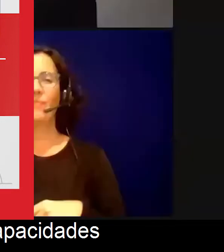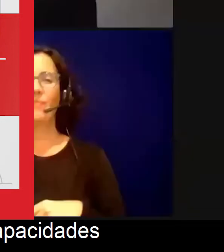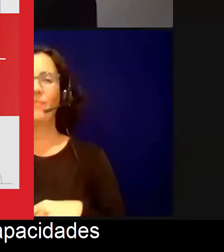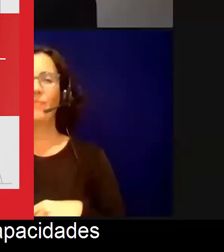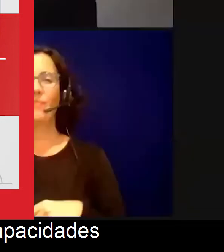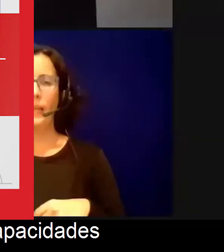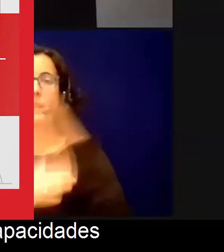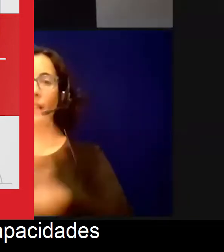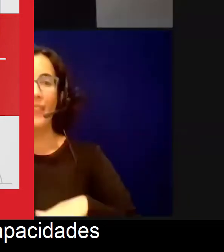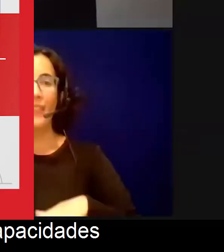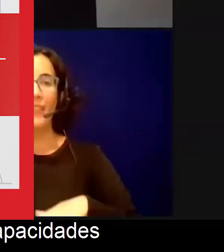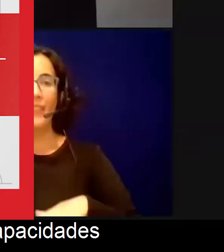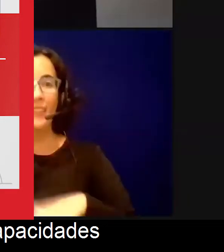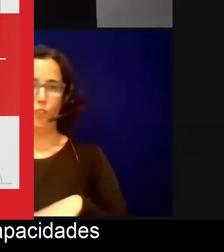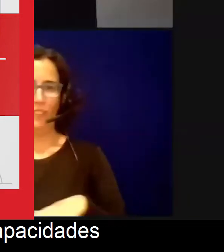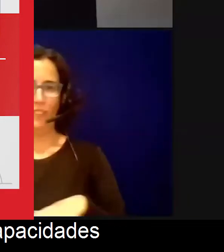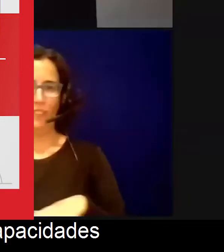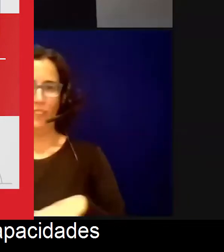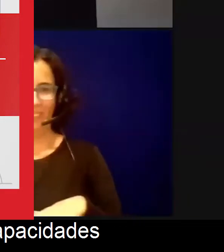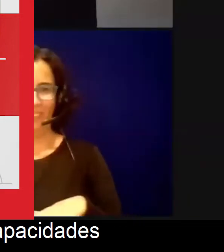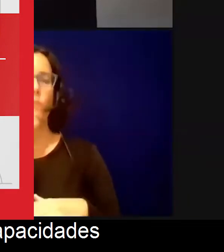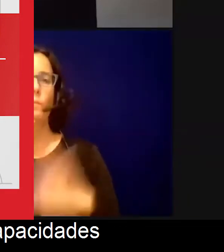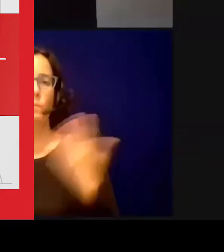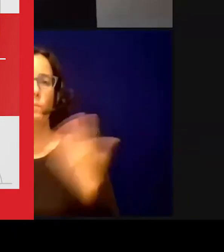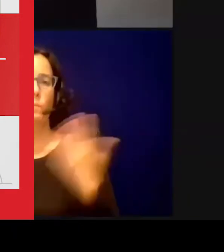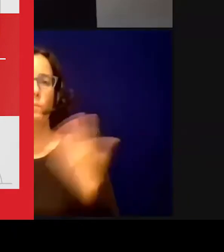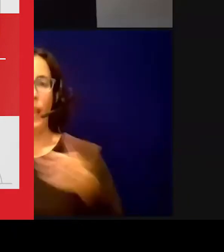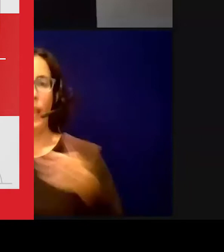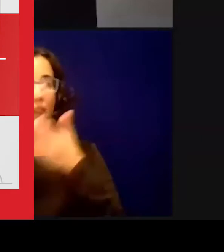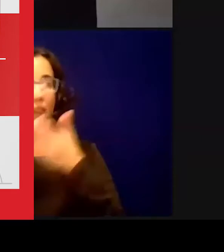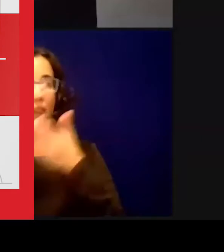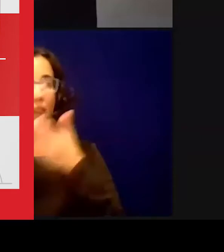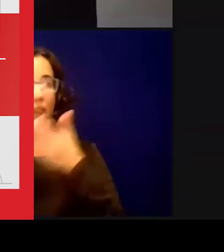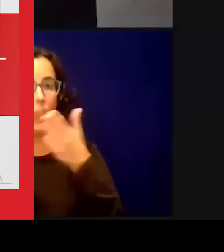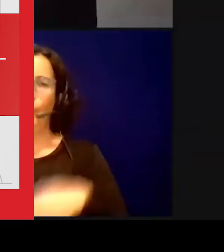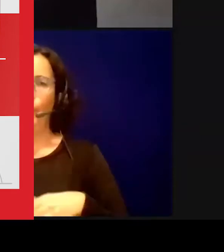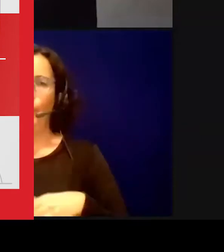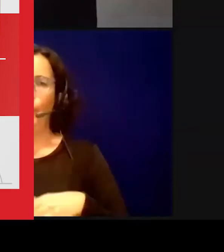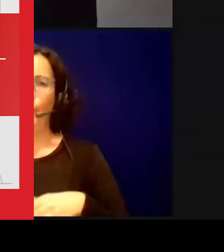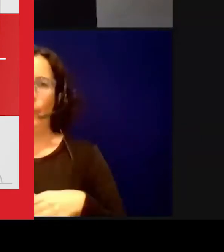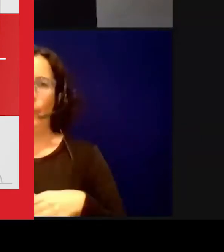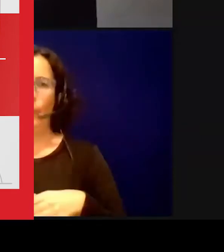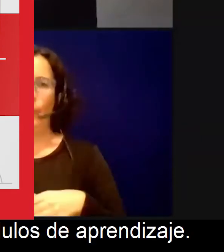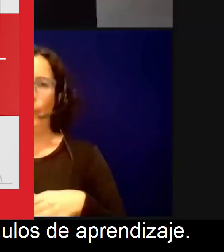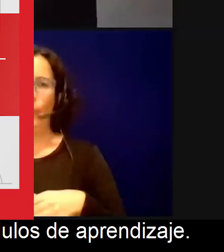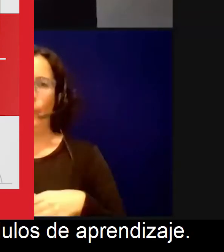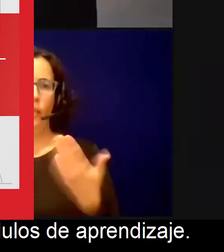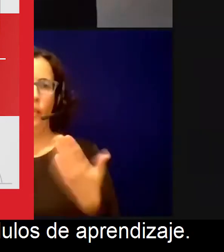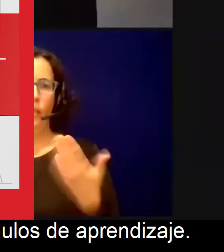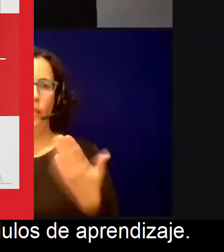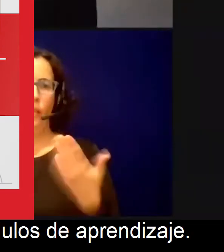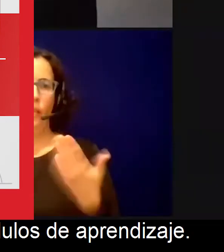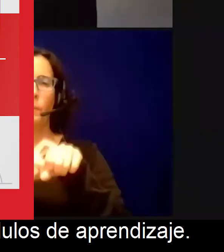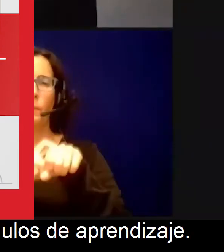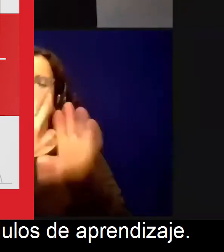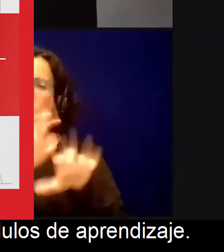invisibles, que incluye que se me hace difícil leer. un tipo de discapacidad de aprendizaje. Pero de